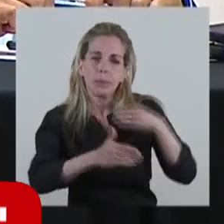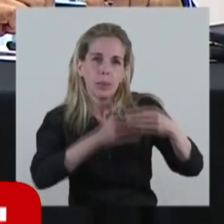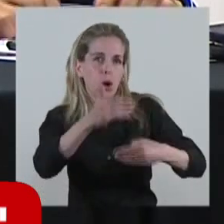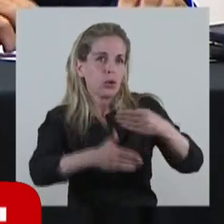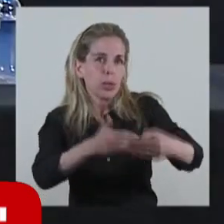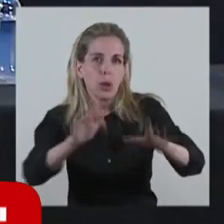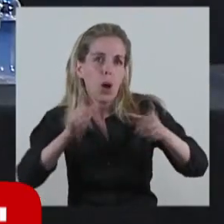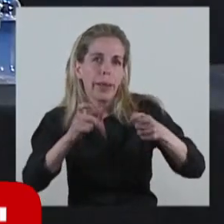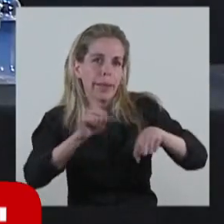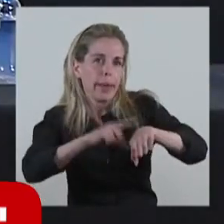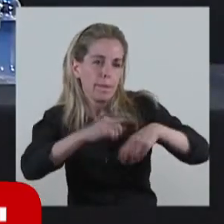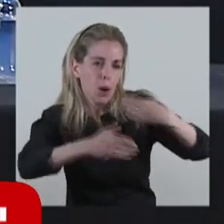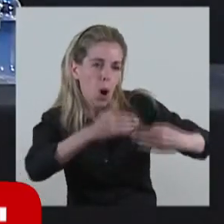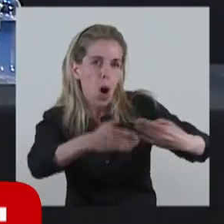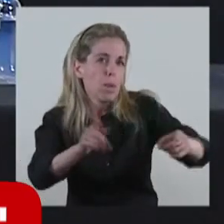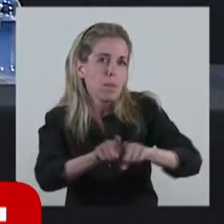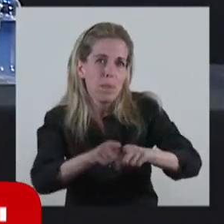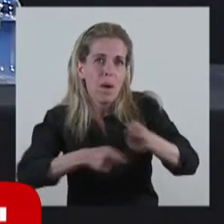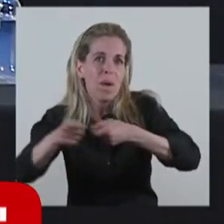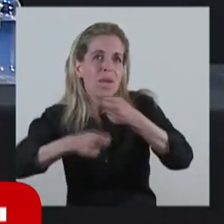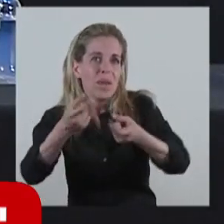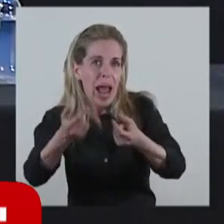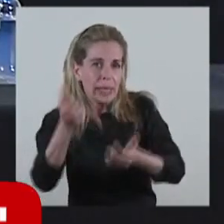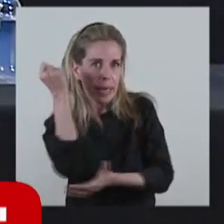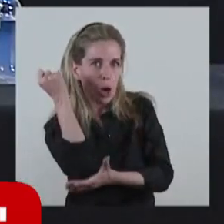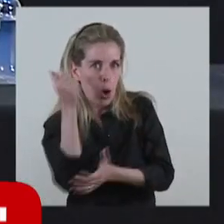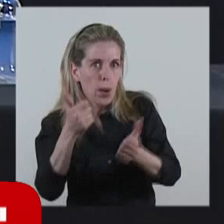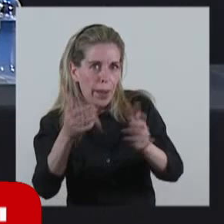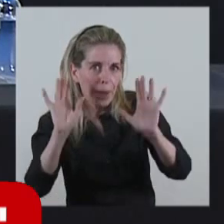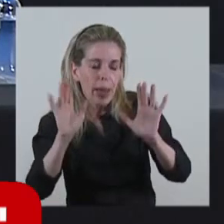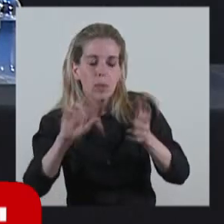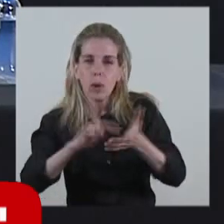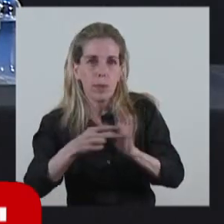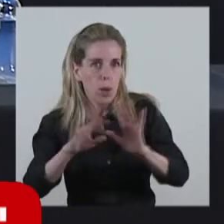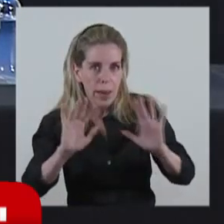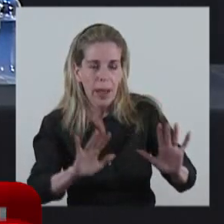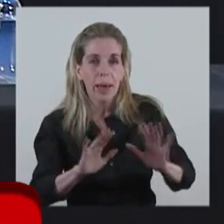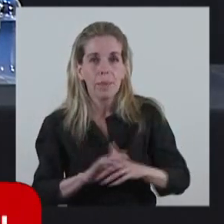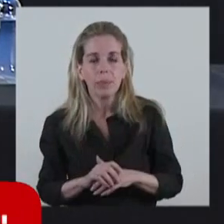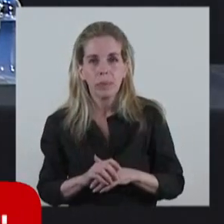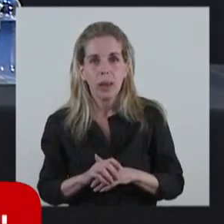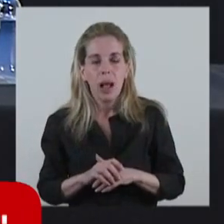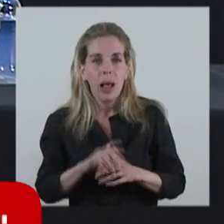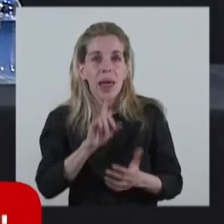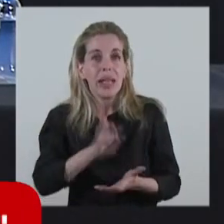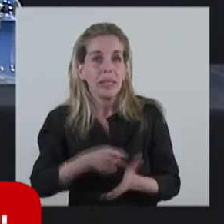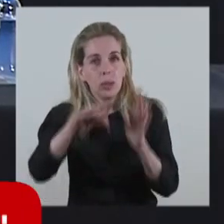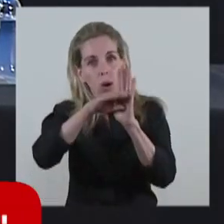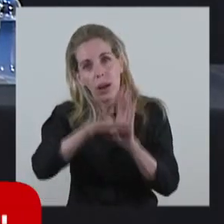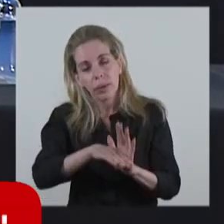ordenando. Como digo, el sistema financiero está robusto, no hay ningún problema en ese frente, y las